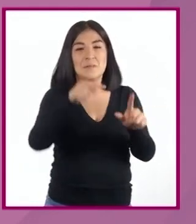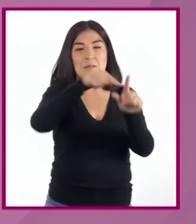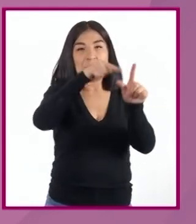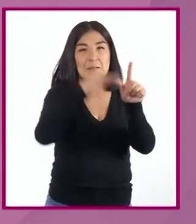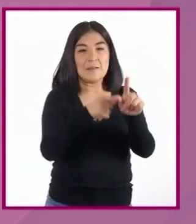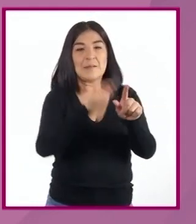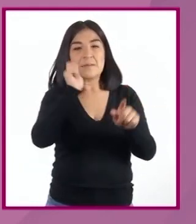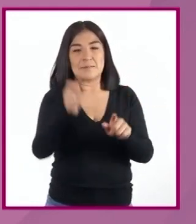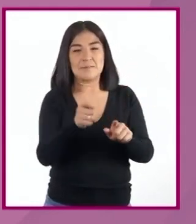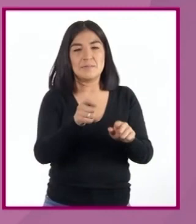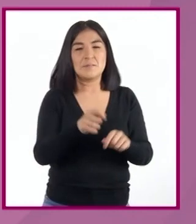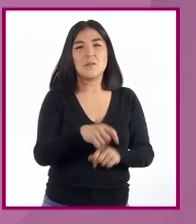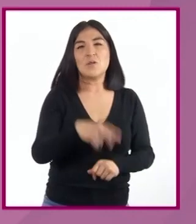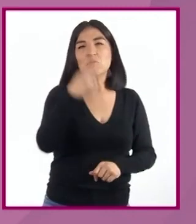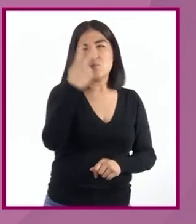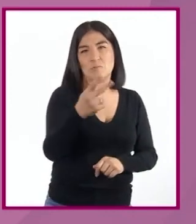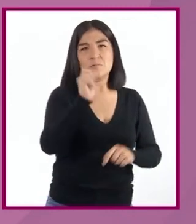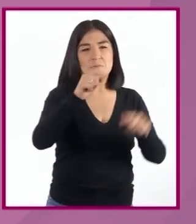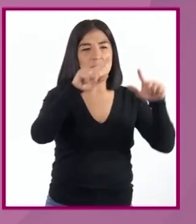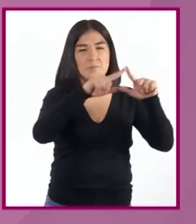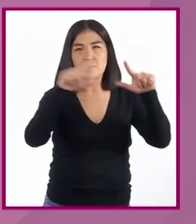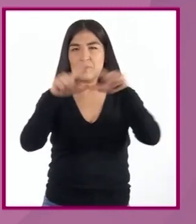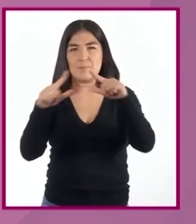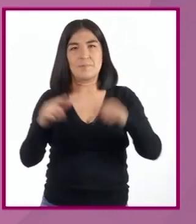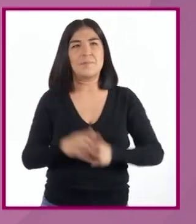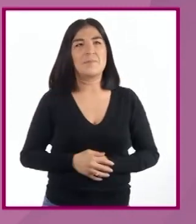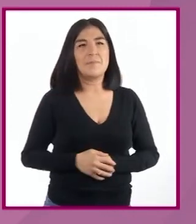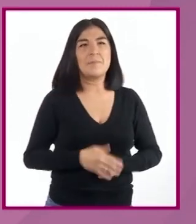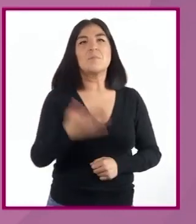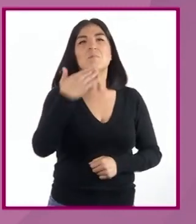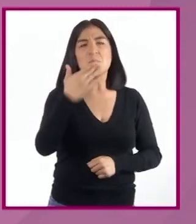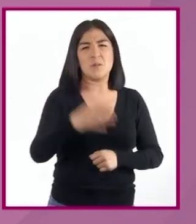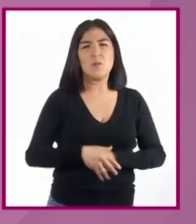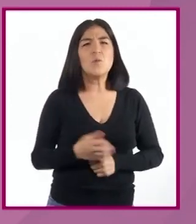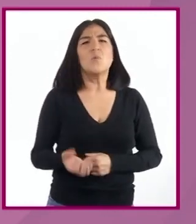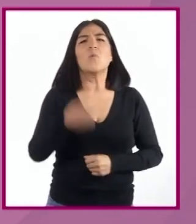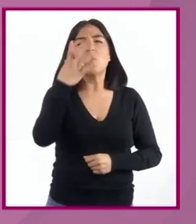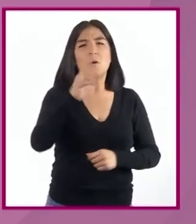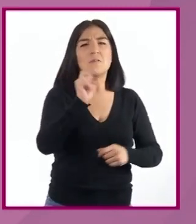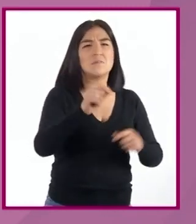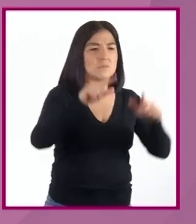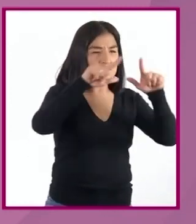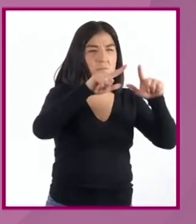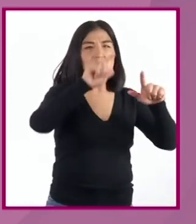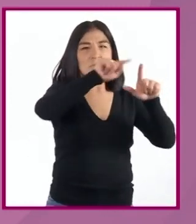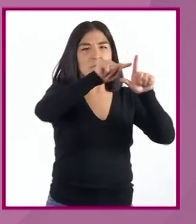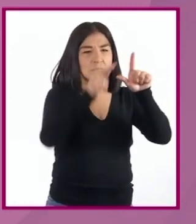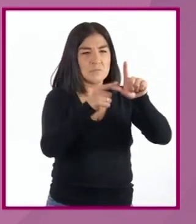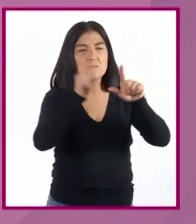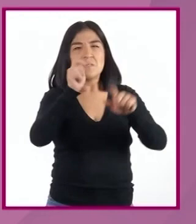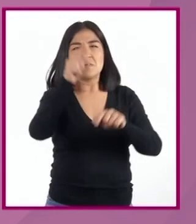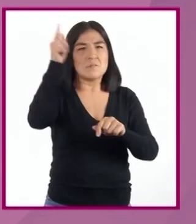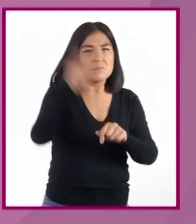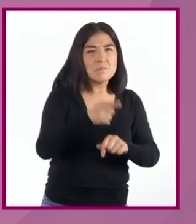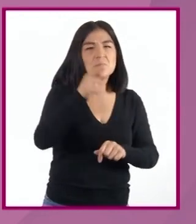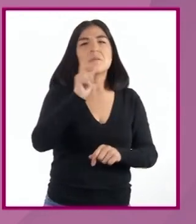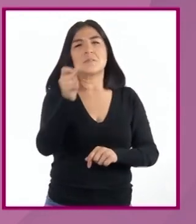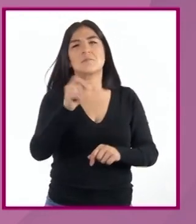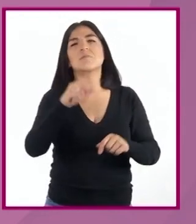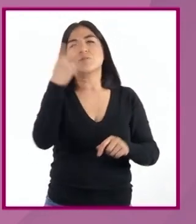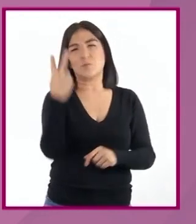en dos triángulos congruentes. Pero, ¿cuántas diagonales tiene el cuadrado? Exacto,